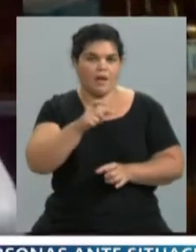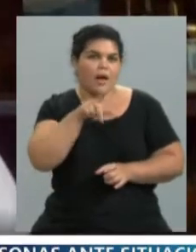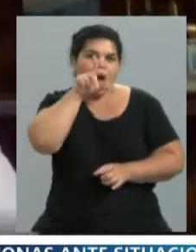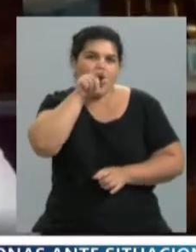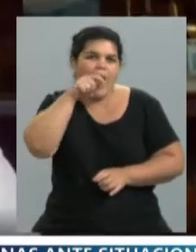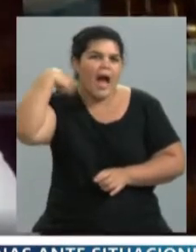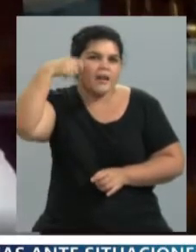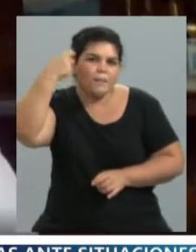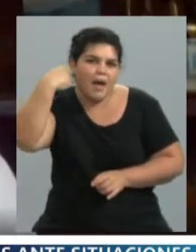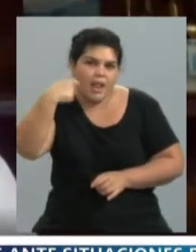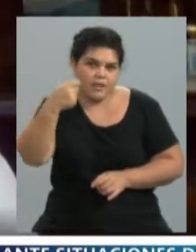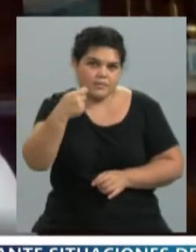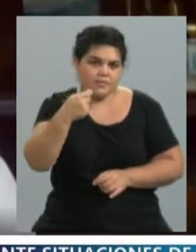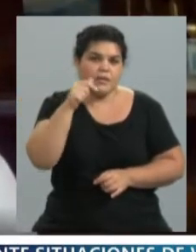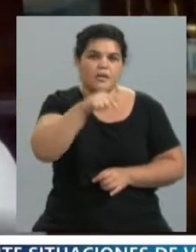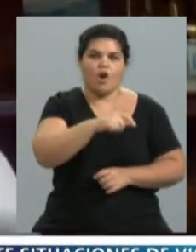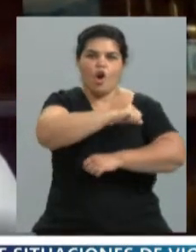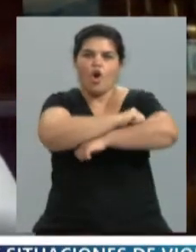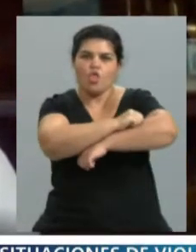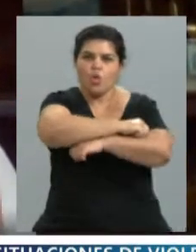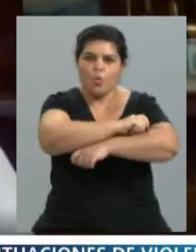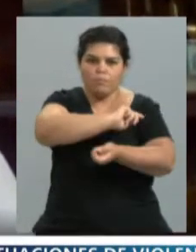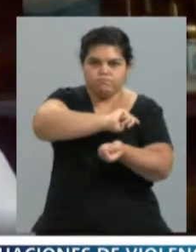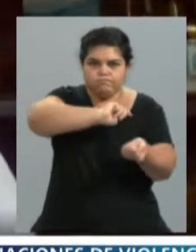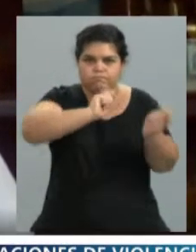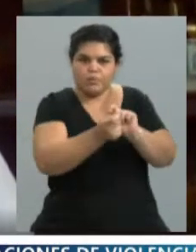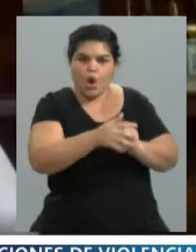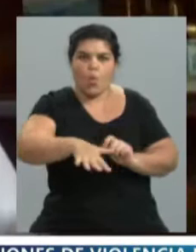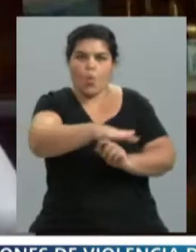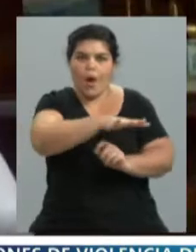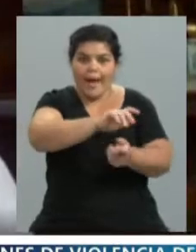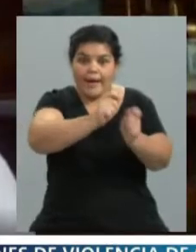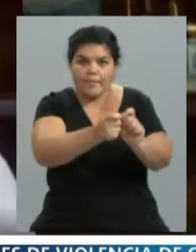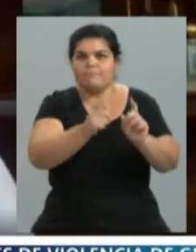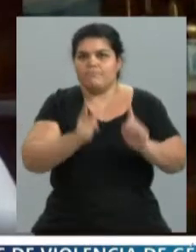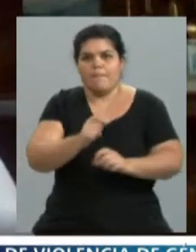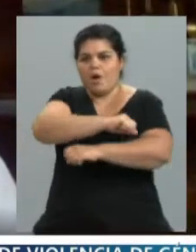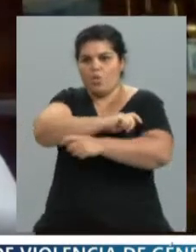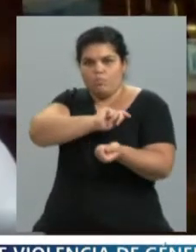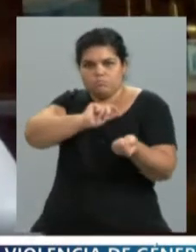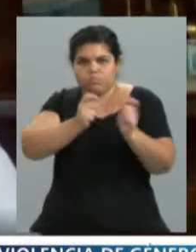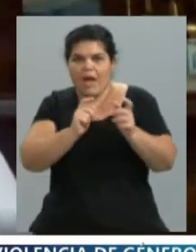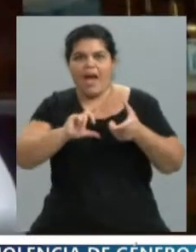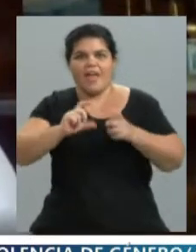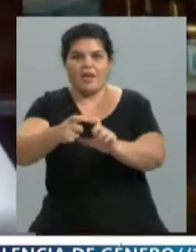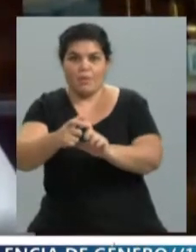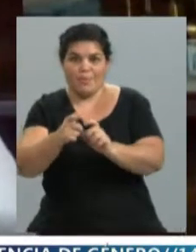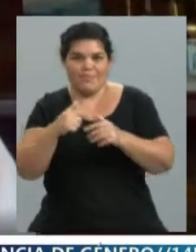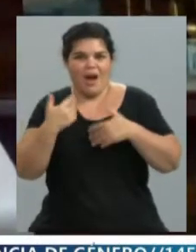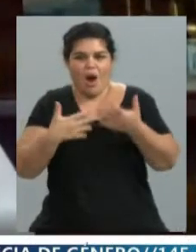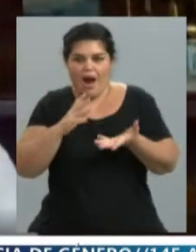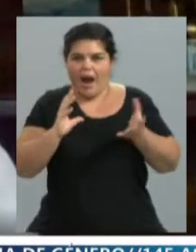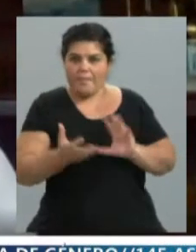y de todas las especies que están sobre la Tierra. Y como vos bien decías, es un ejemplo de especiación, o sea, esto de